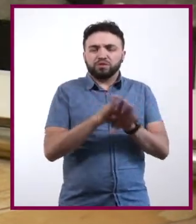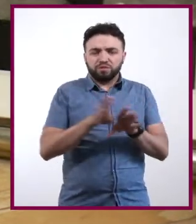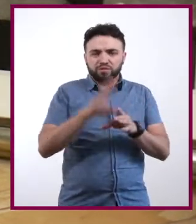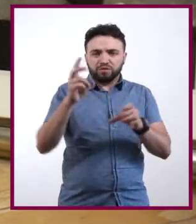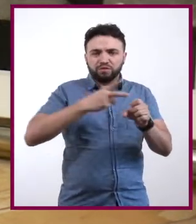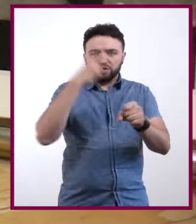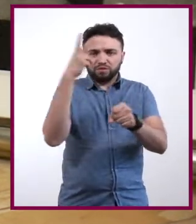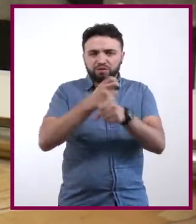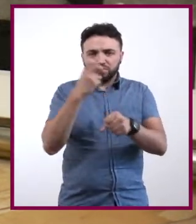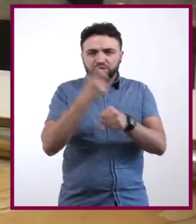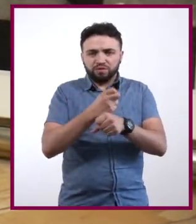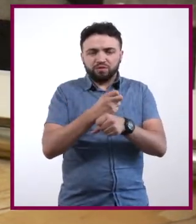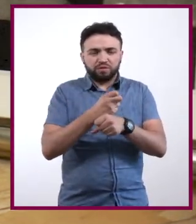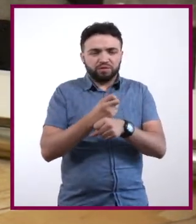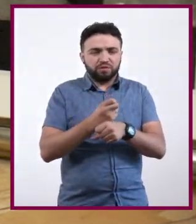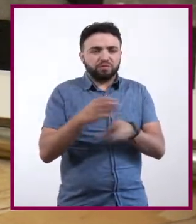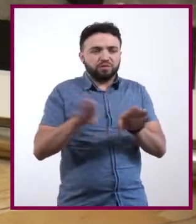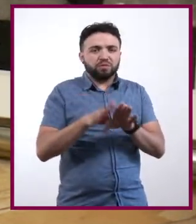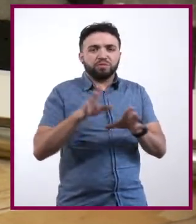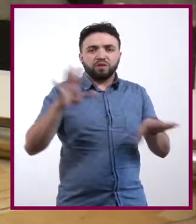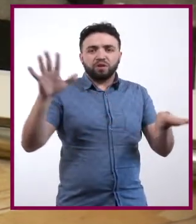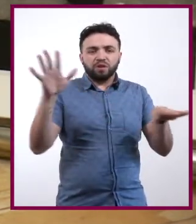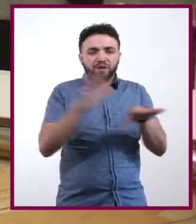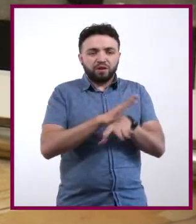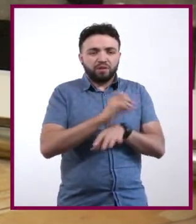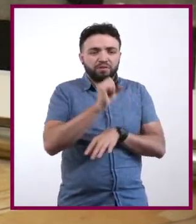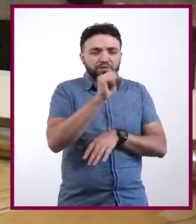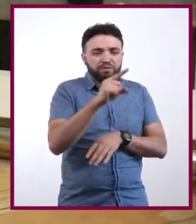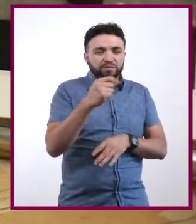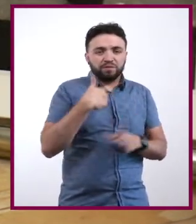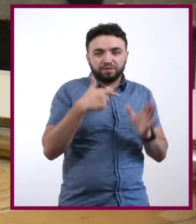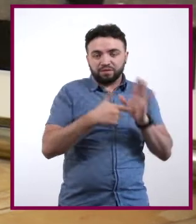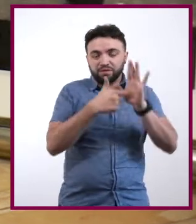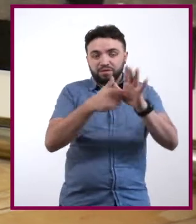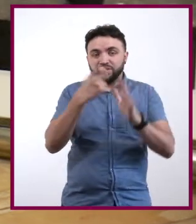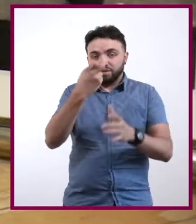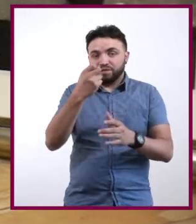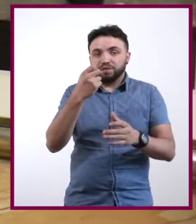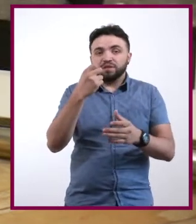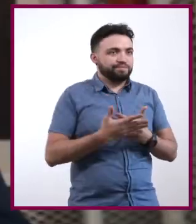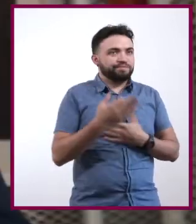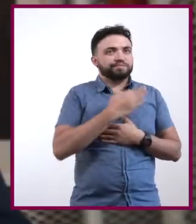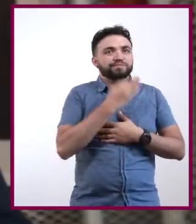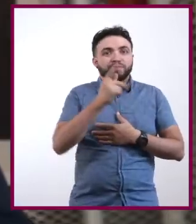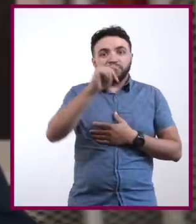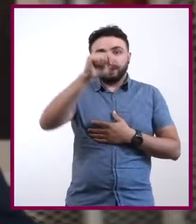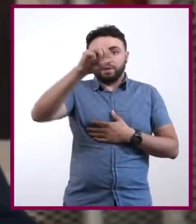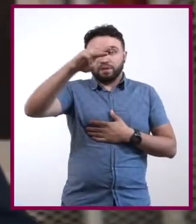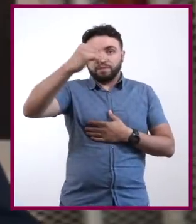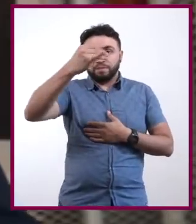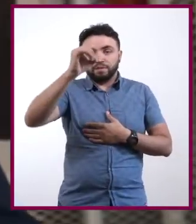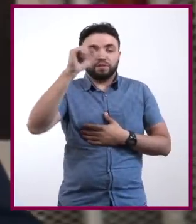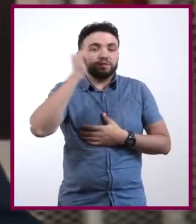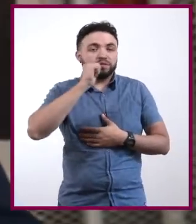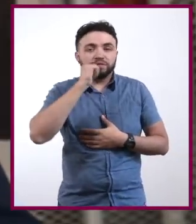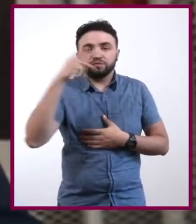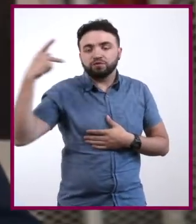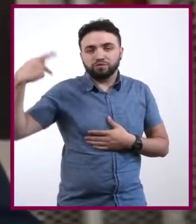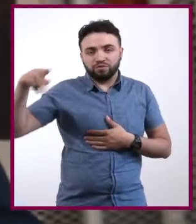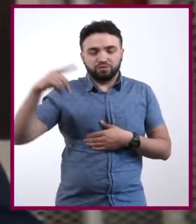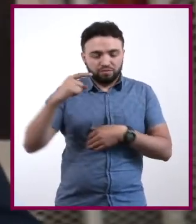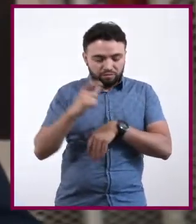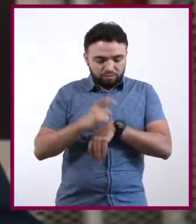en la obra de Rufino Tamayo en la que cambia su aproximación a la manera en que representa estos animales? Tamayo siempre fue un hombre de su